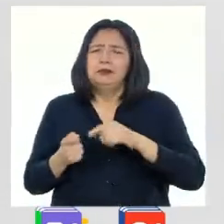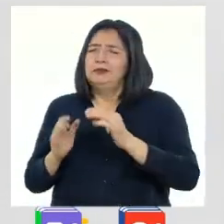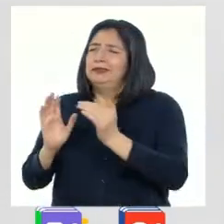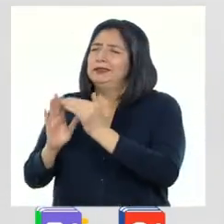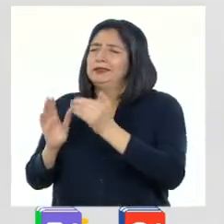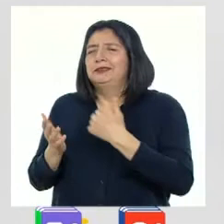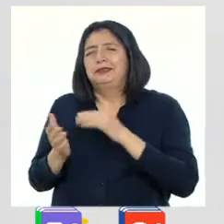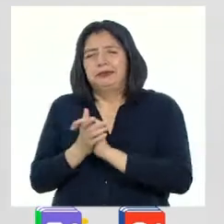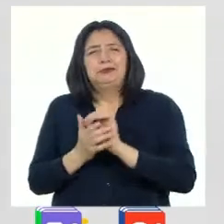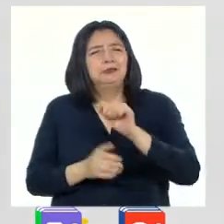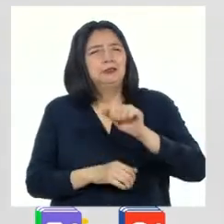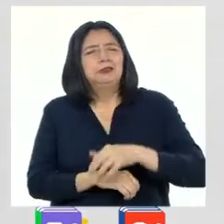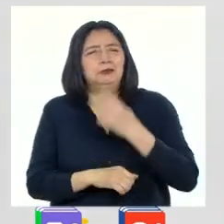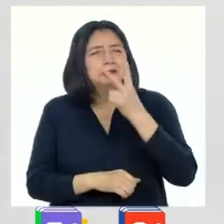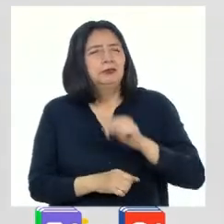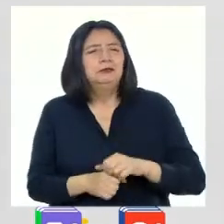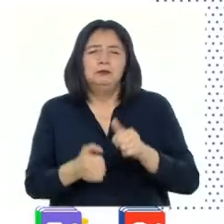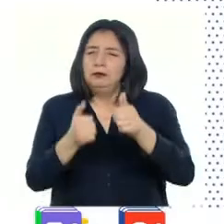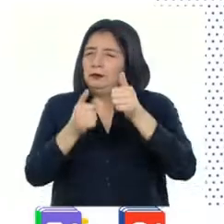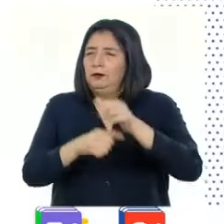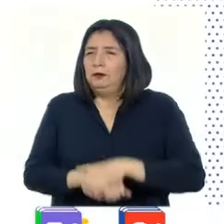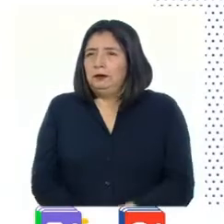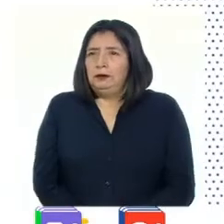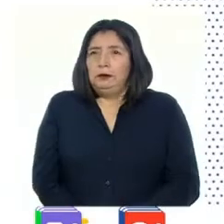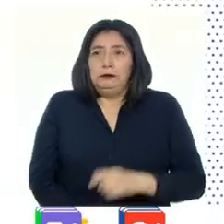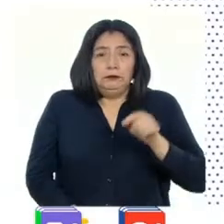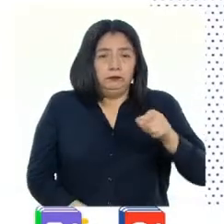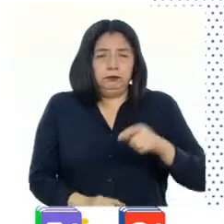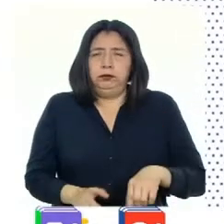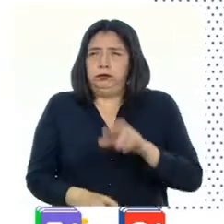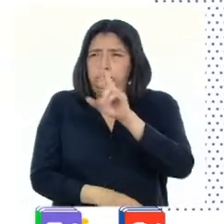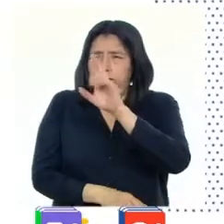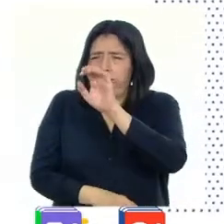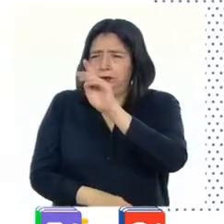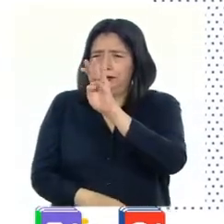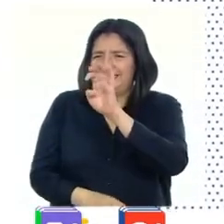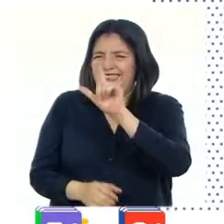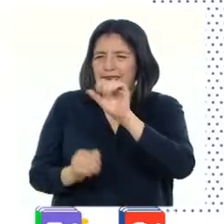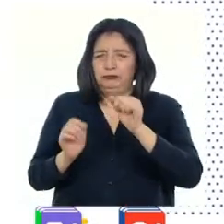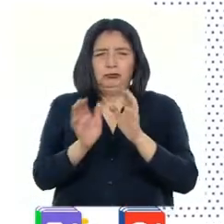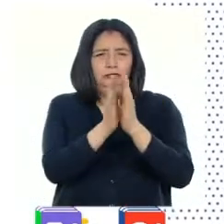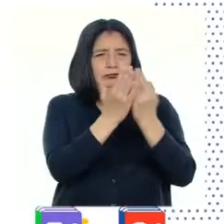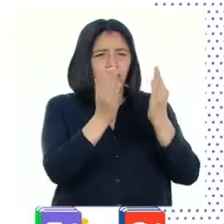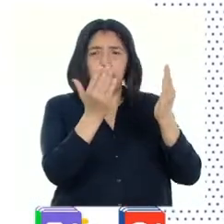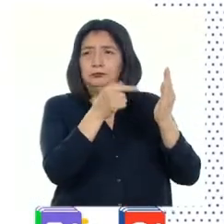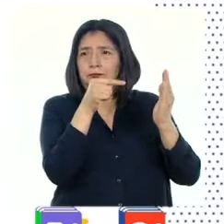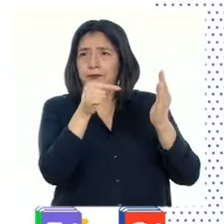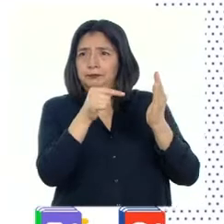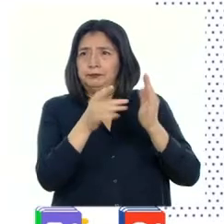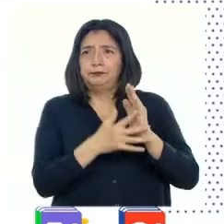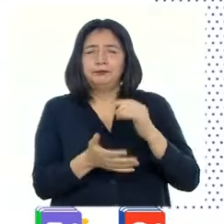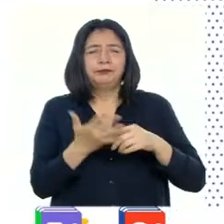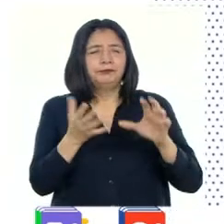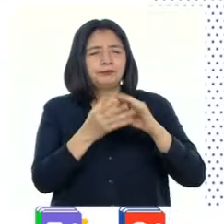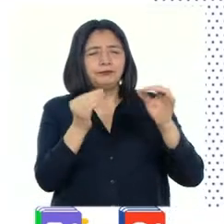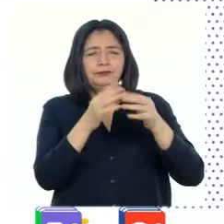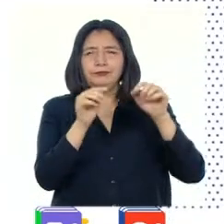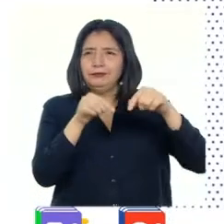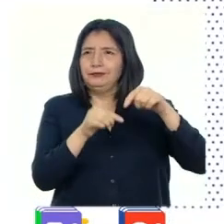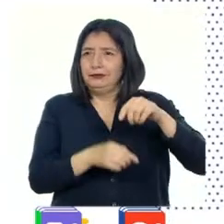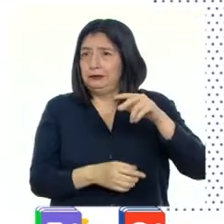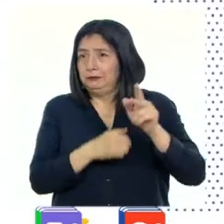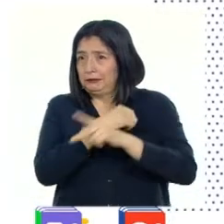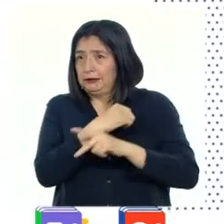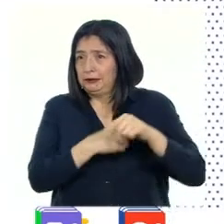algún amigo o amiga. ¡Qué bien, Patti! Los retablos son expresiones artísticas con mucha historia en nuestro